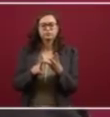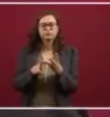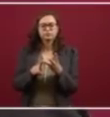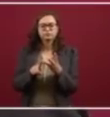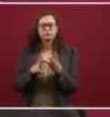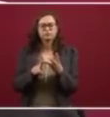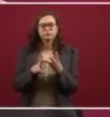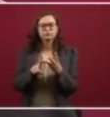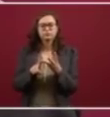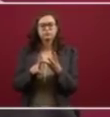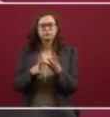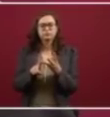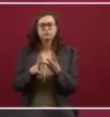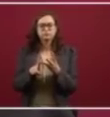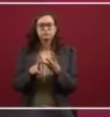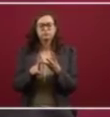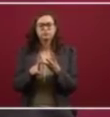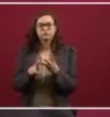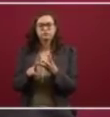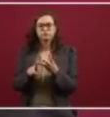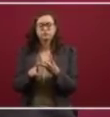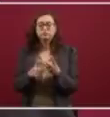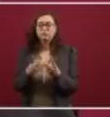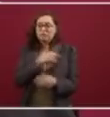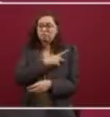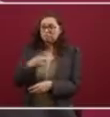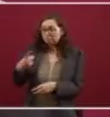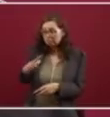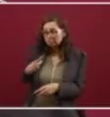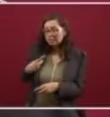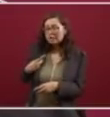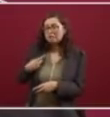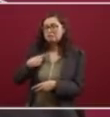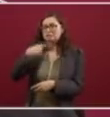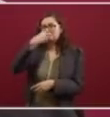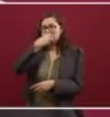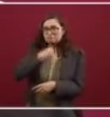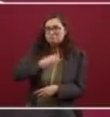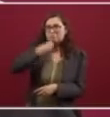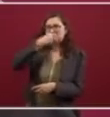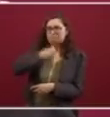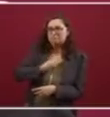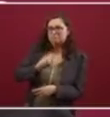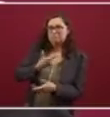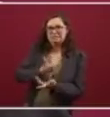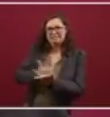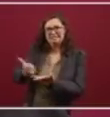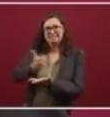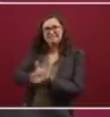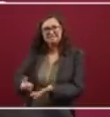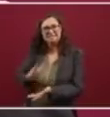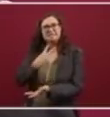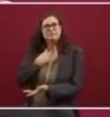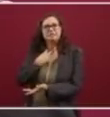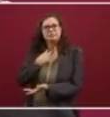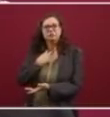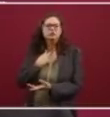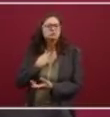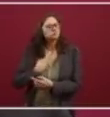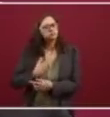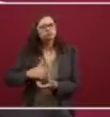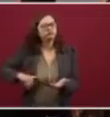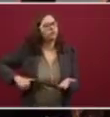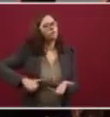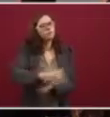se va a desalojar de sus departamentos y viviendas a los